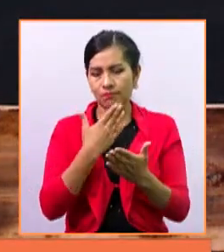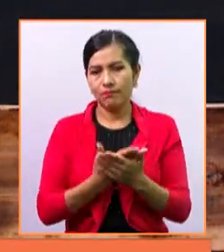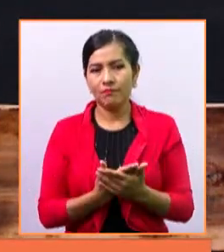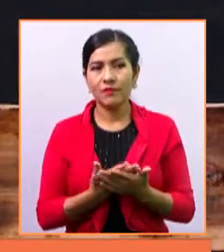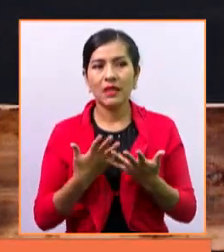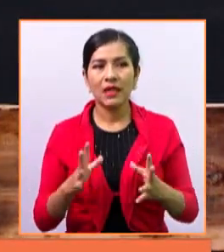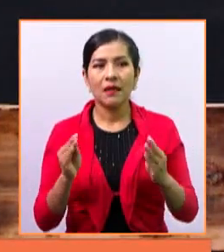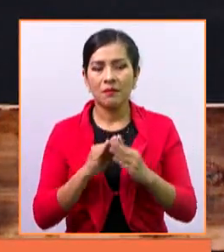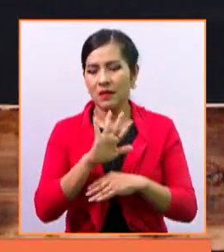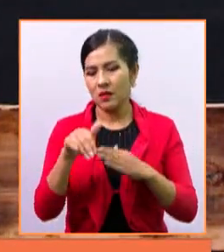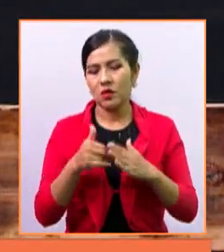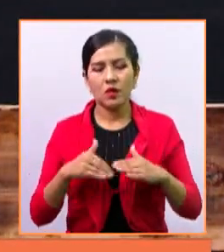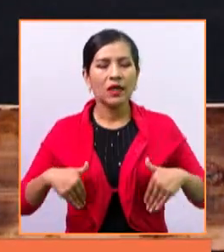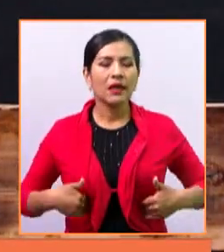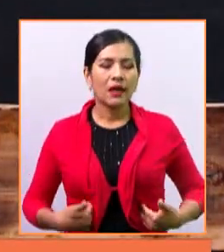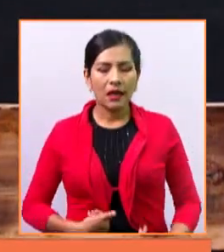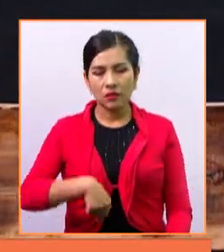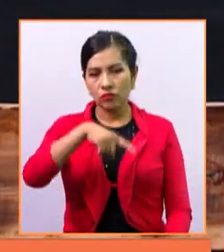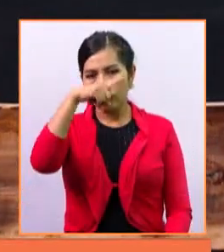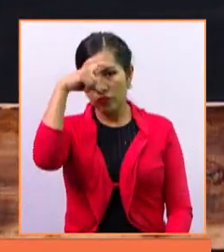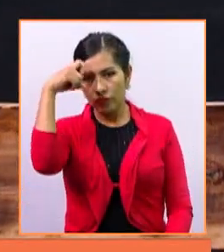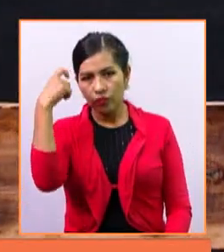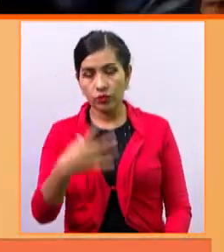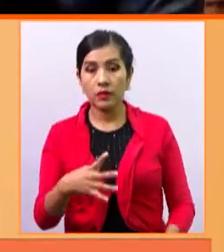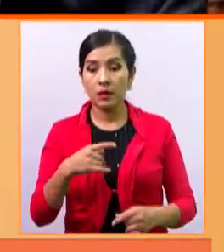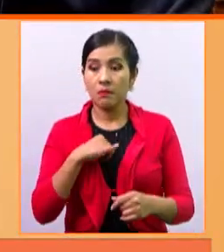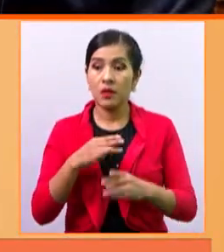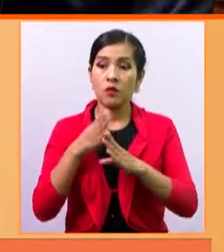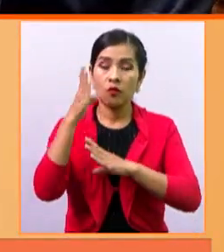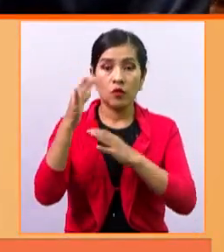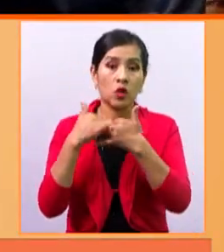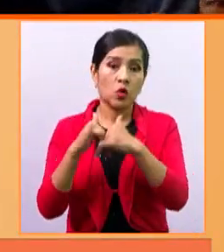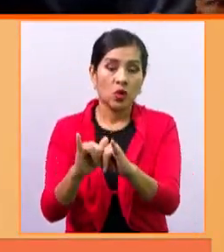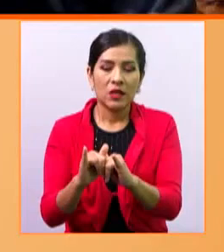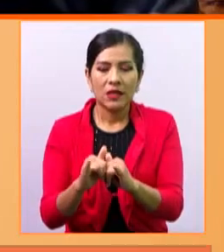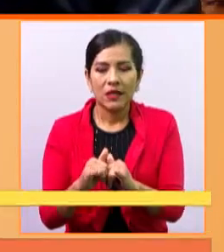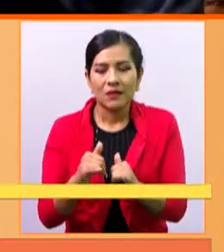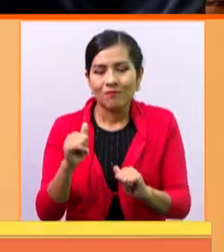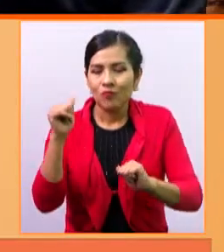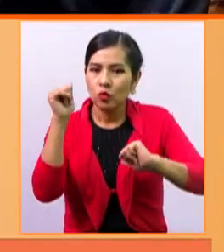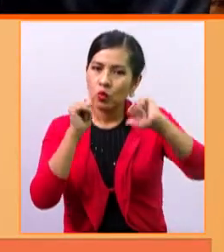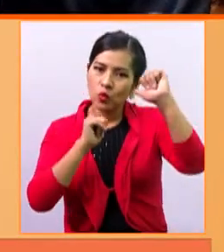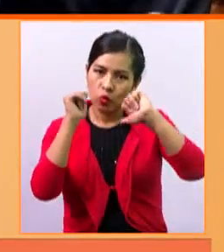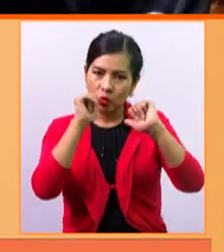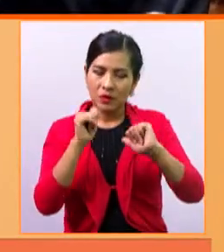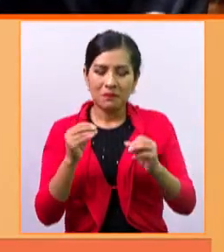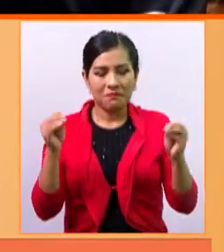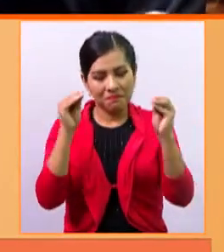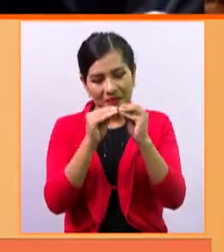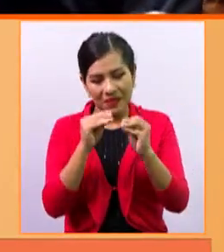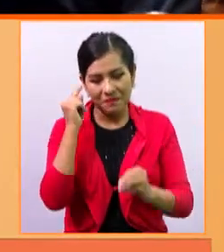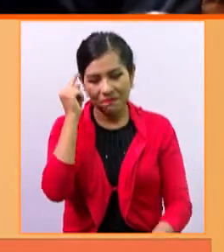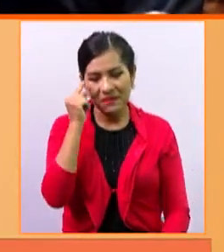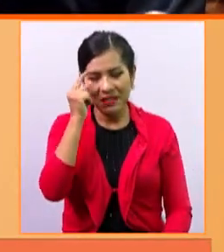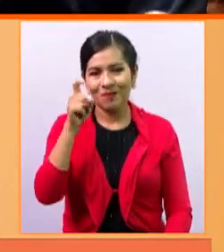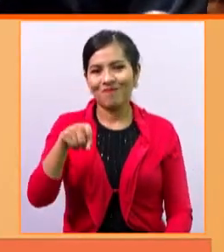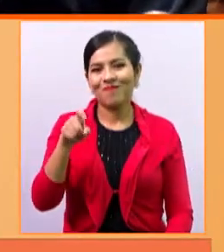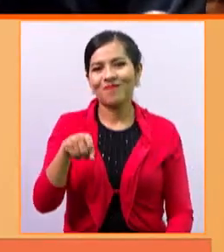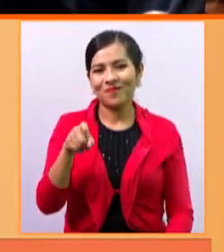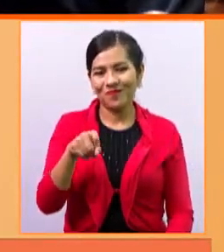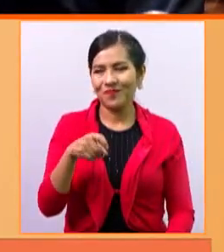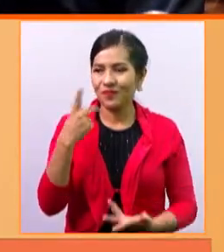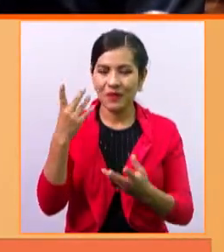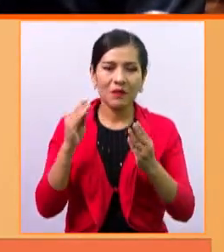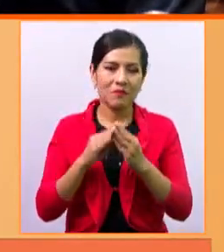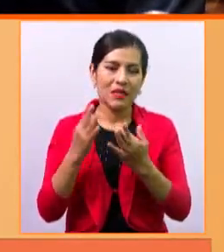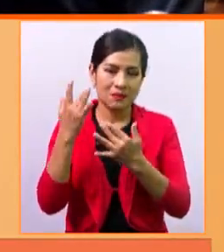fue extenuante. Y si quisiera continuar, pues, la verdad, no sabría. No tendría que pensar, la verdad. Muy bien. Bueno, pues, todavía tienes tiempo.